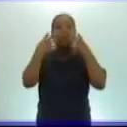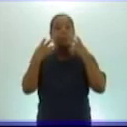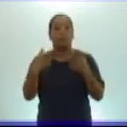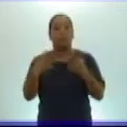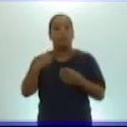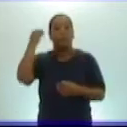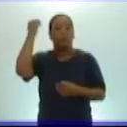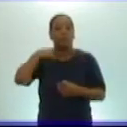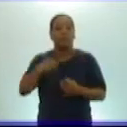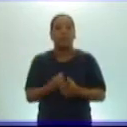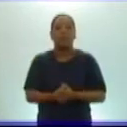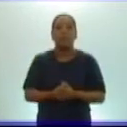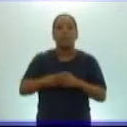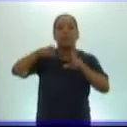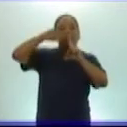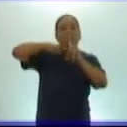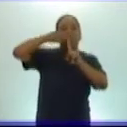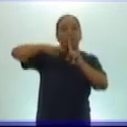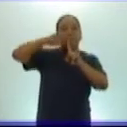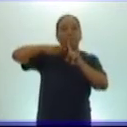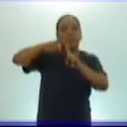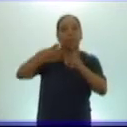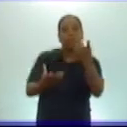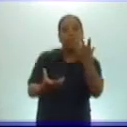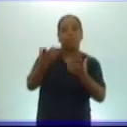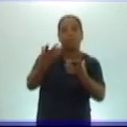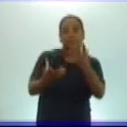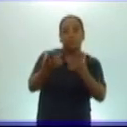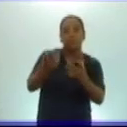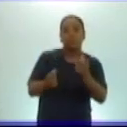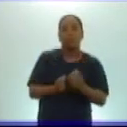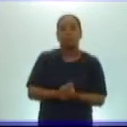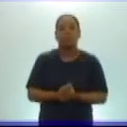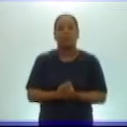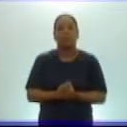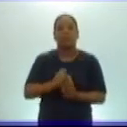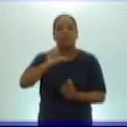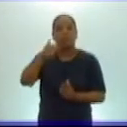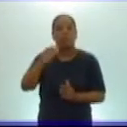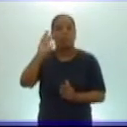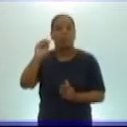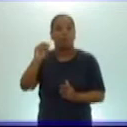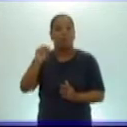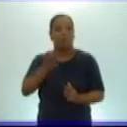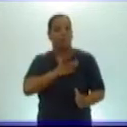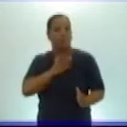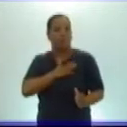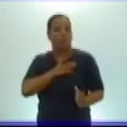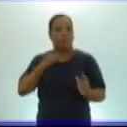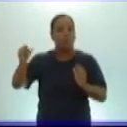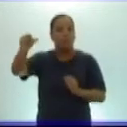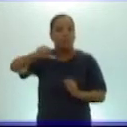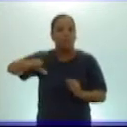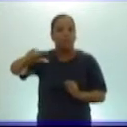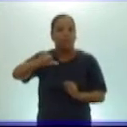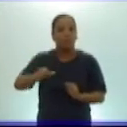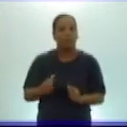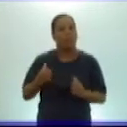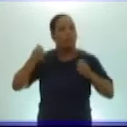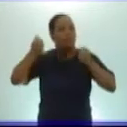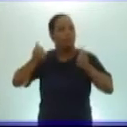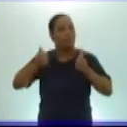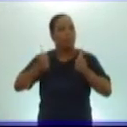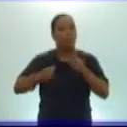cuenta las temperaturas de ebullición. Es decir, que cuando tengamos en cuenta las propiedades de los componentes, entonces estaremos en mejores